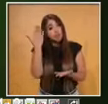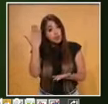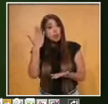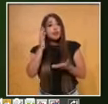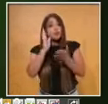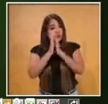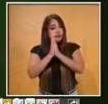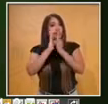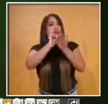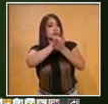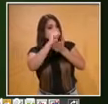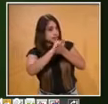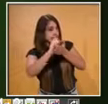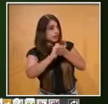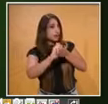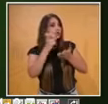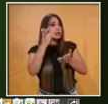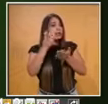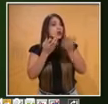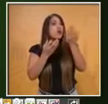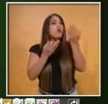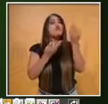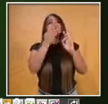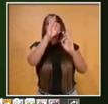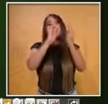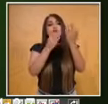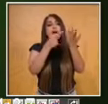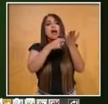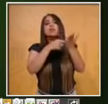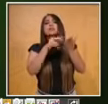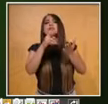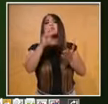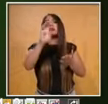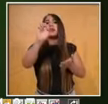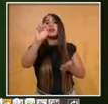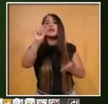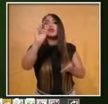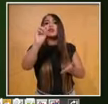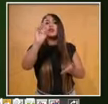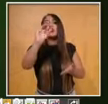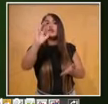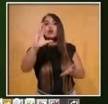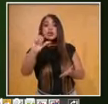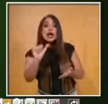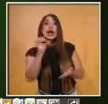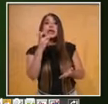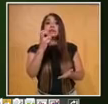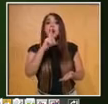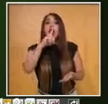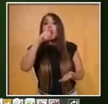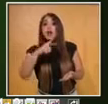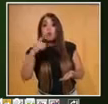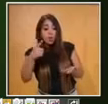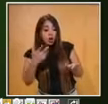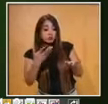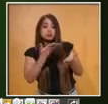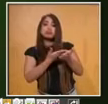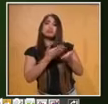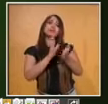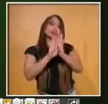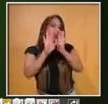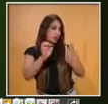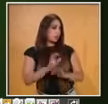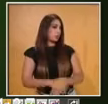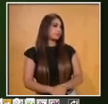es una figura retórica que hace uso figurado del lenguaje. Te vamos a dar un ejemplo a